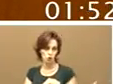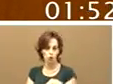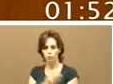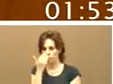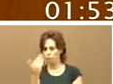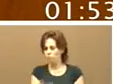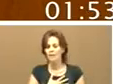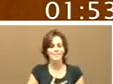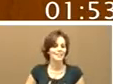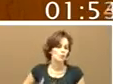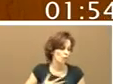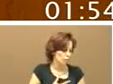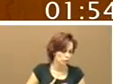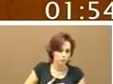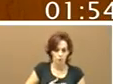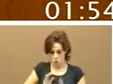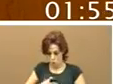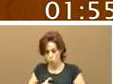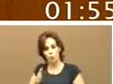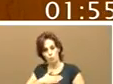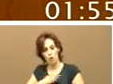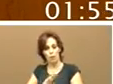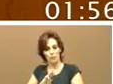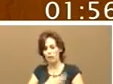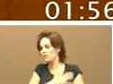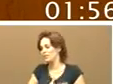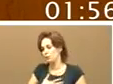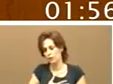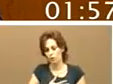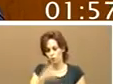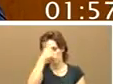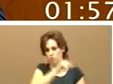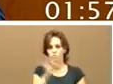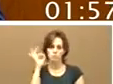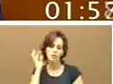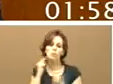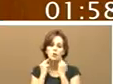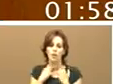que me satisface y le satisface a este grupo parlamentario. Miren ustedes,